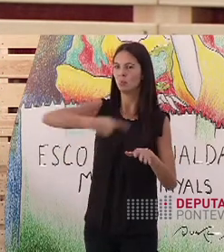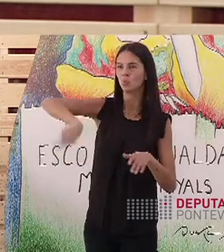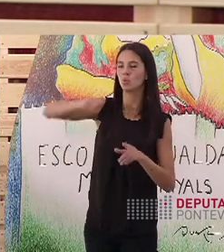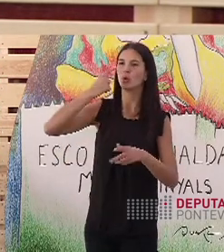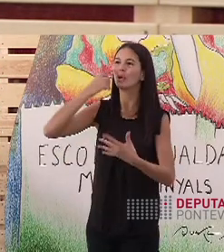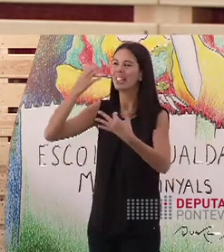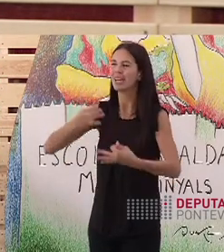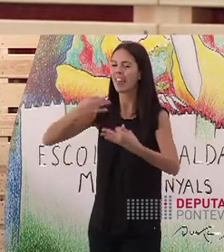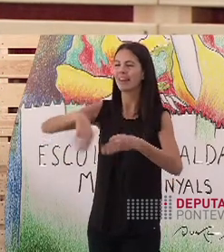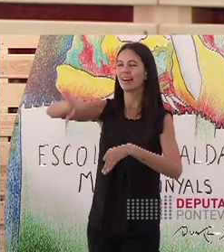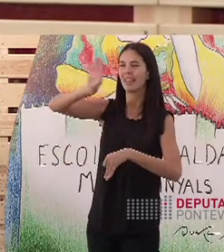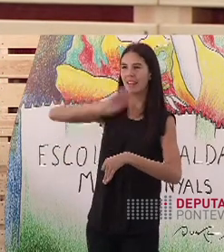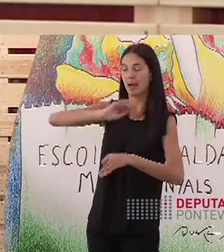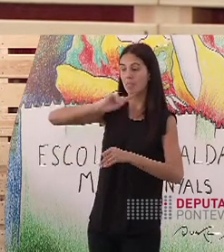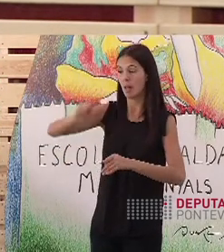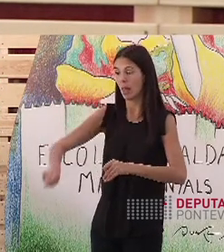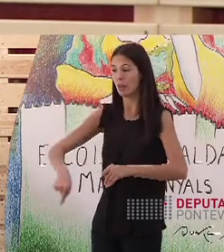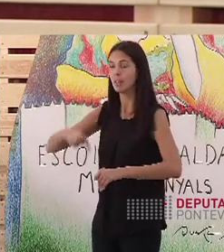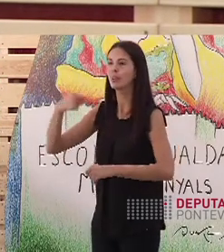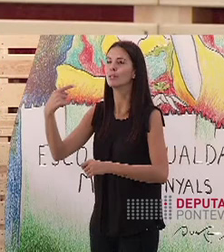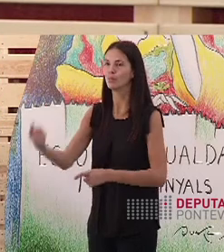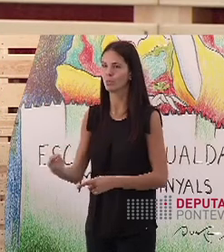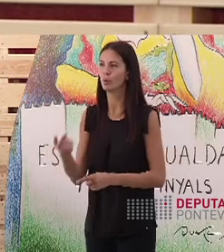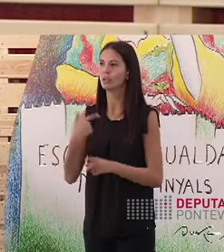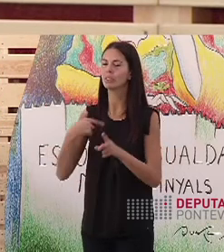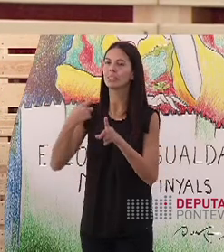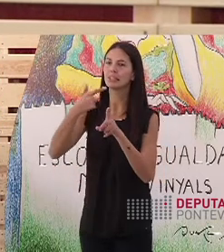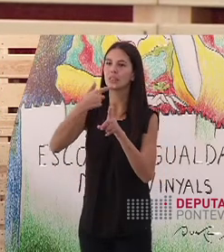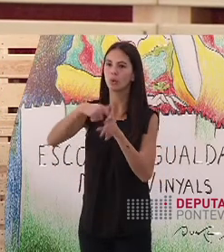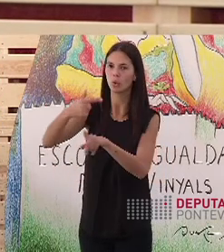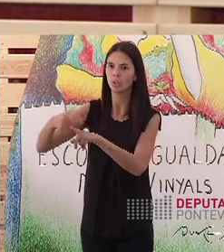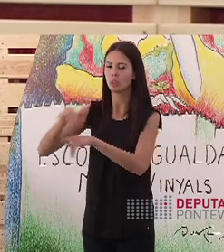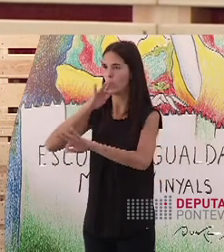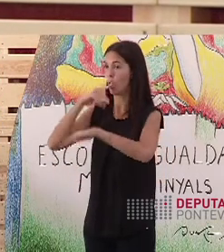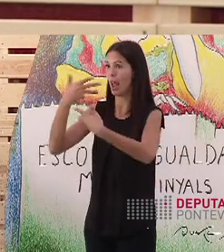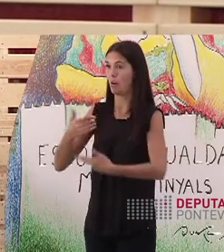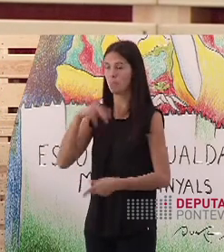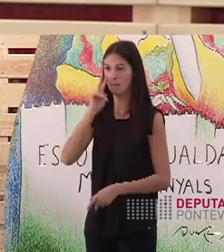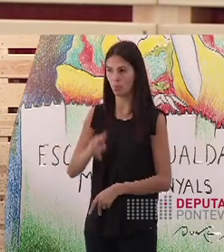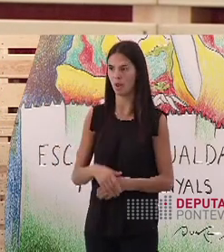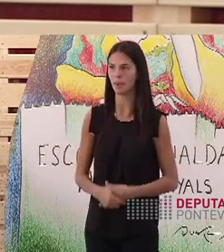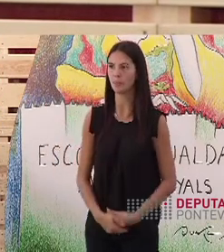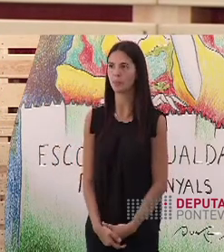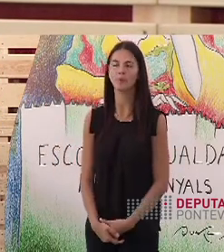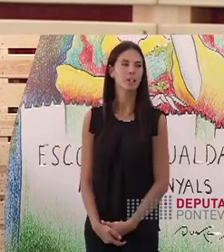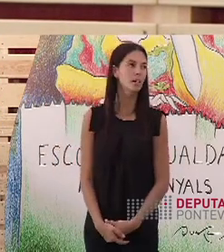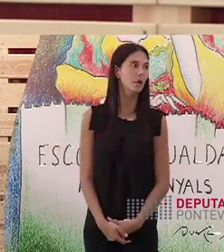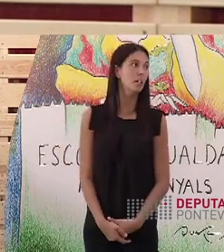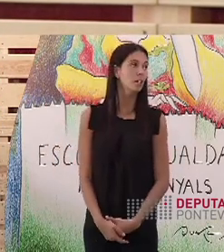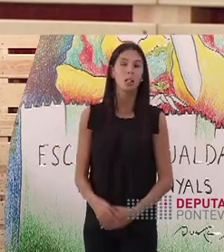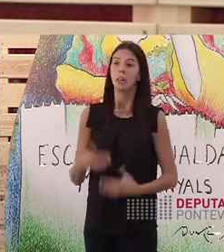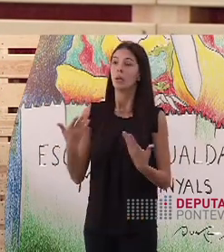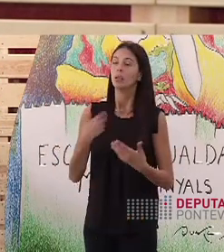nosa realidade para despois admitir determinadas cuestións como as que vamos ver agora. O que